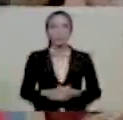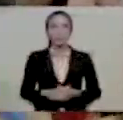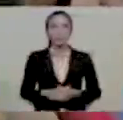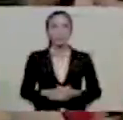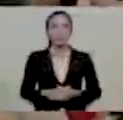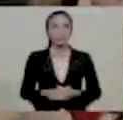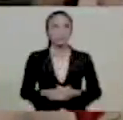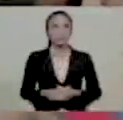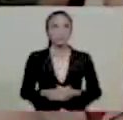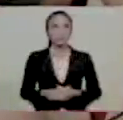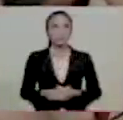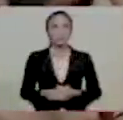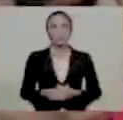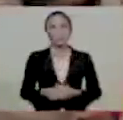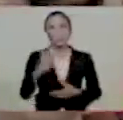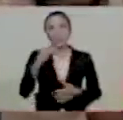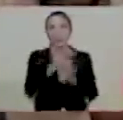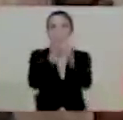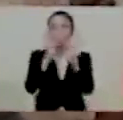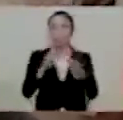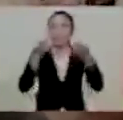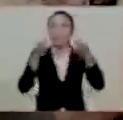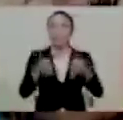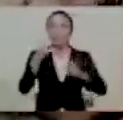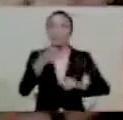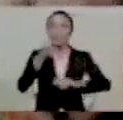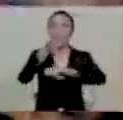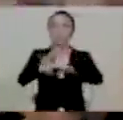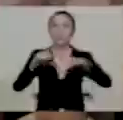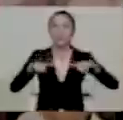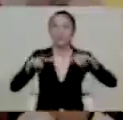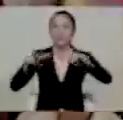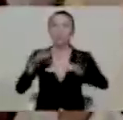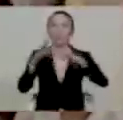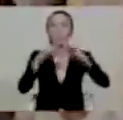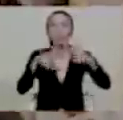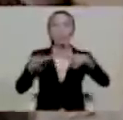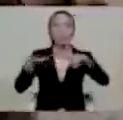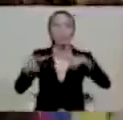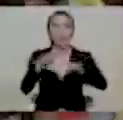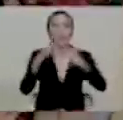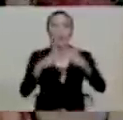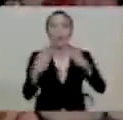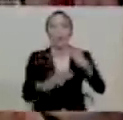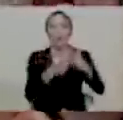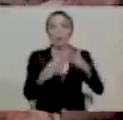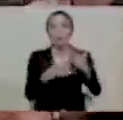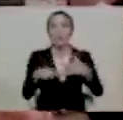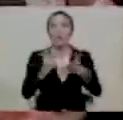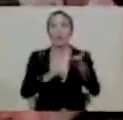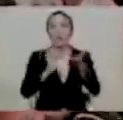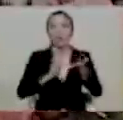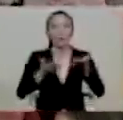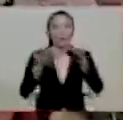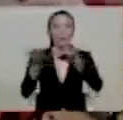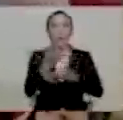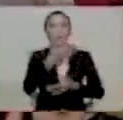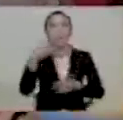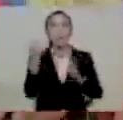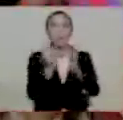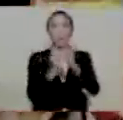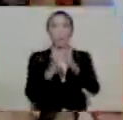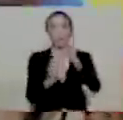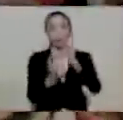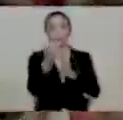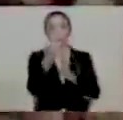Bien, de esta manera queda oficialmente entregado los certificados a los bachilleres de la República con mejores promedios.